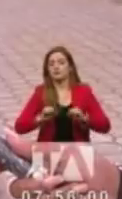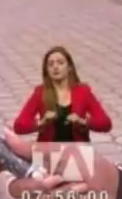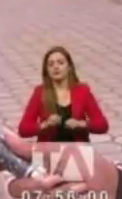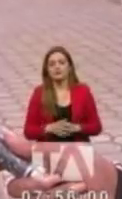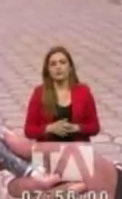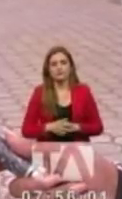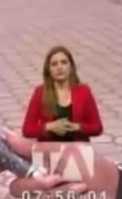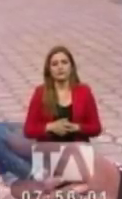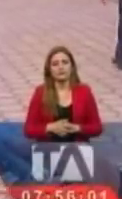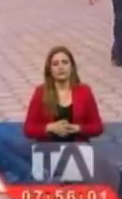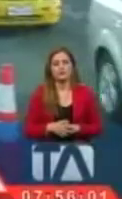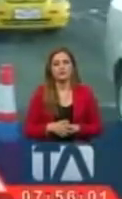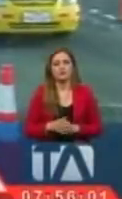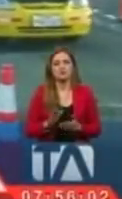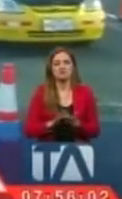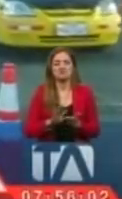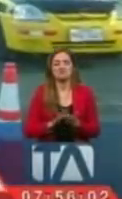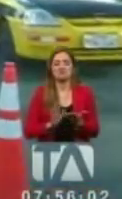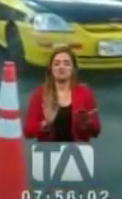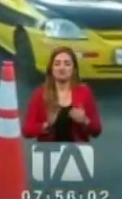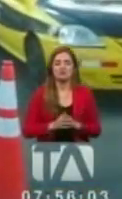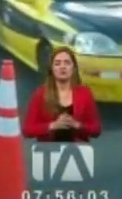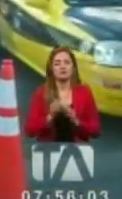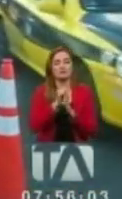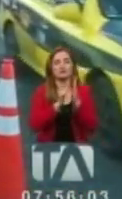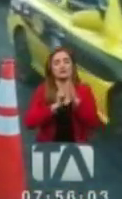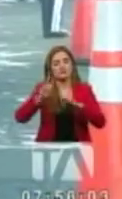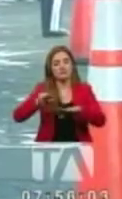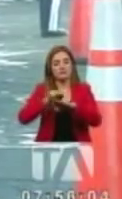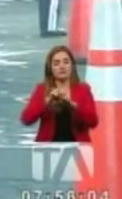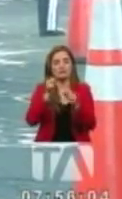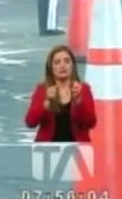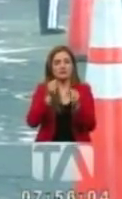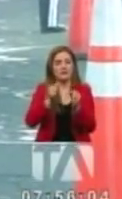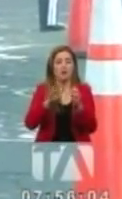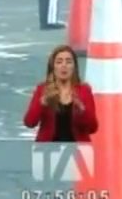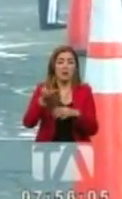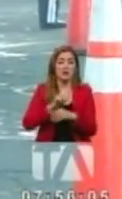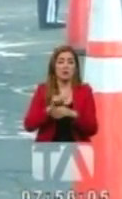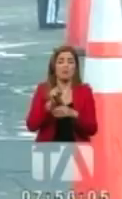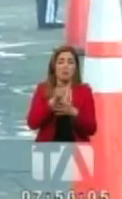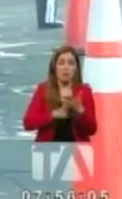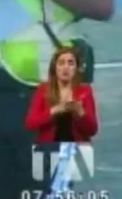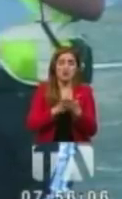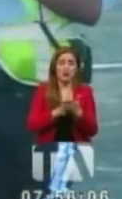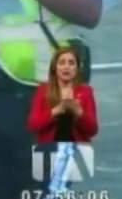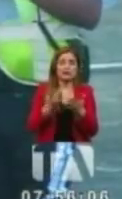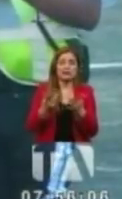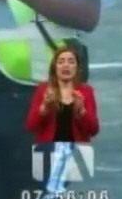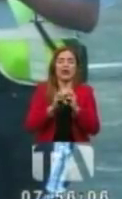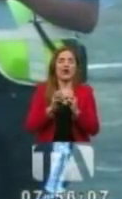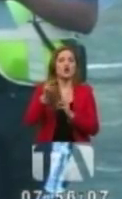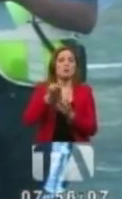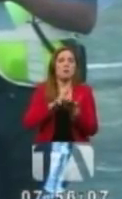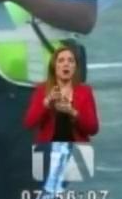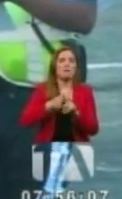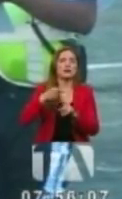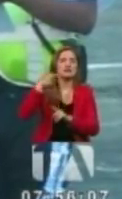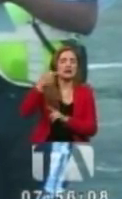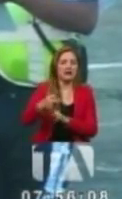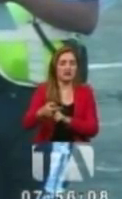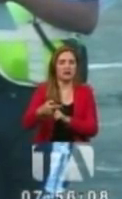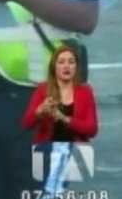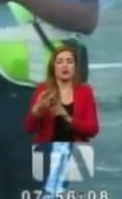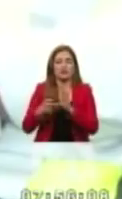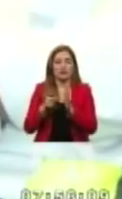traten de personas en la agencia nacional de tránsito la condonación de intereses multas y recargos aplicará en deudas vigentes al